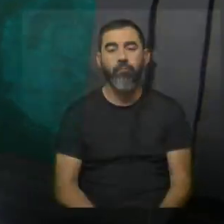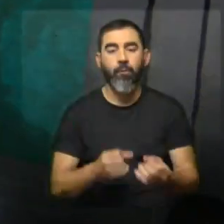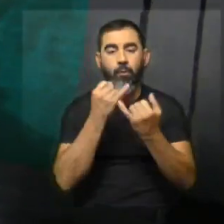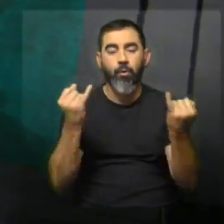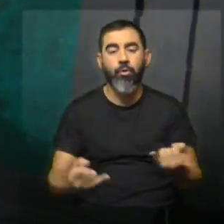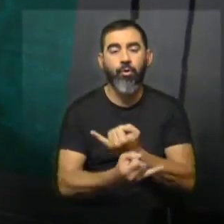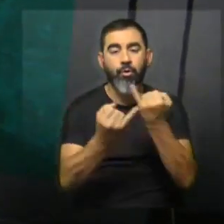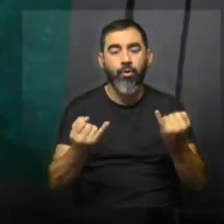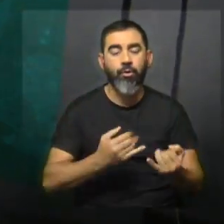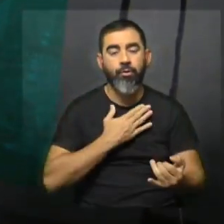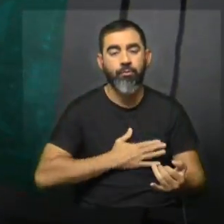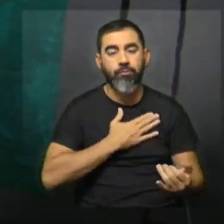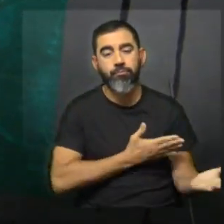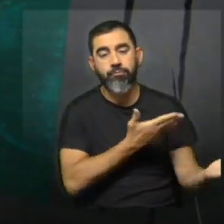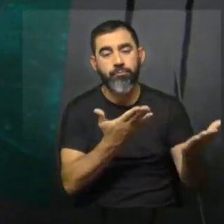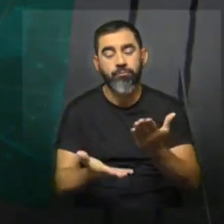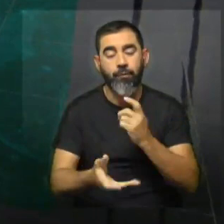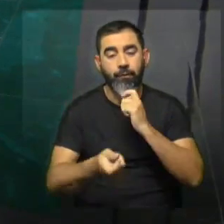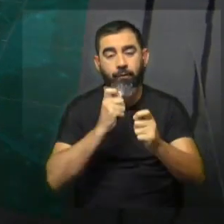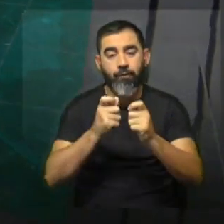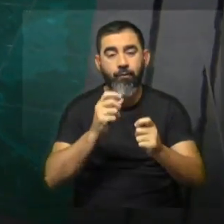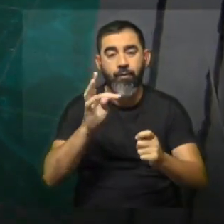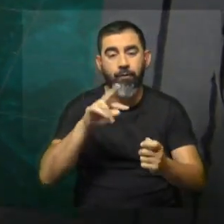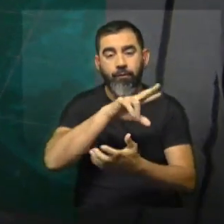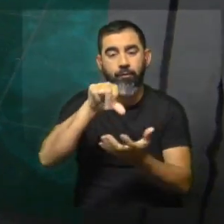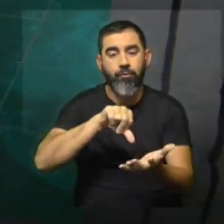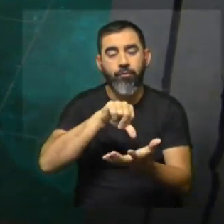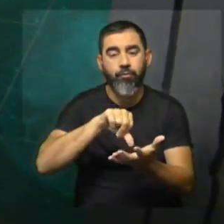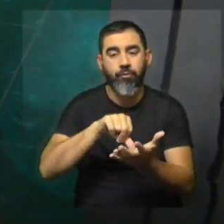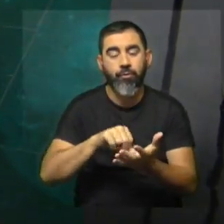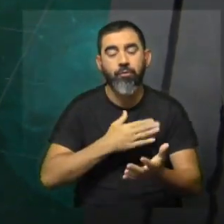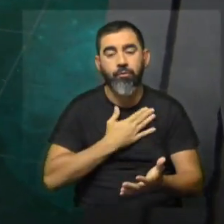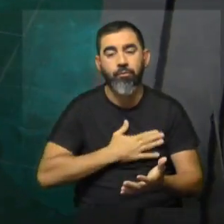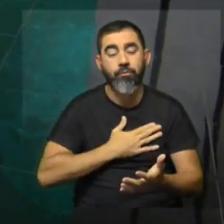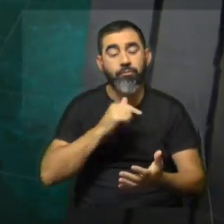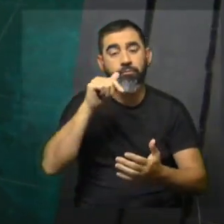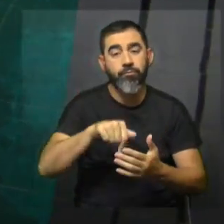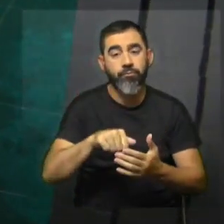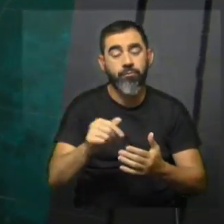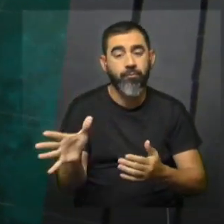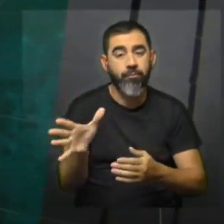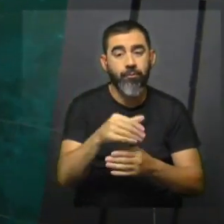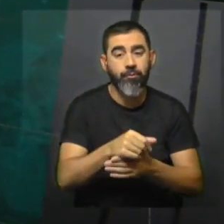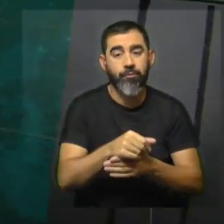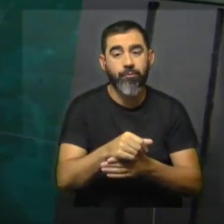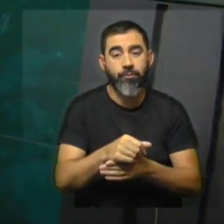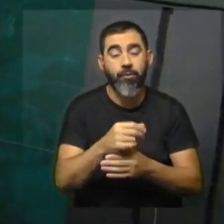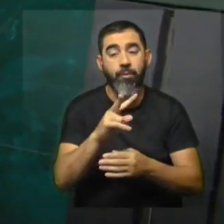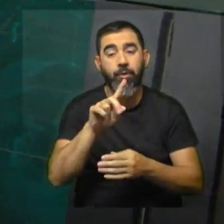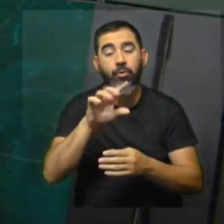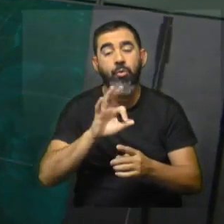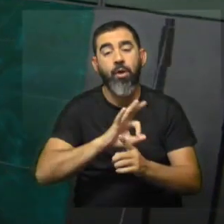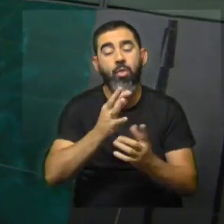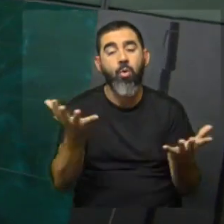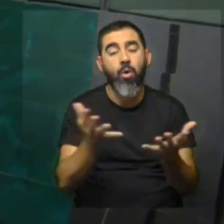buenos días. Un gusto recibirles con las primeras noticias de TV Ciudad. ¿Qué tal? Un placer saludarlos. Un saludo para todos, para todas. 21 grados la